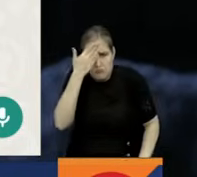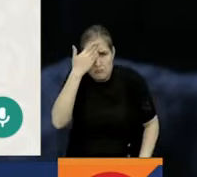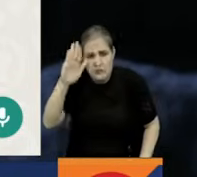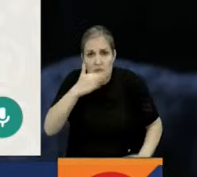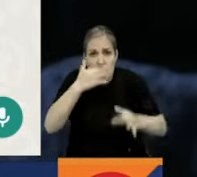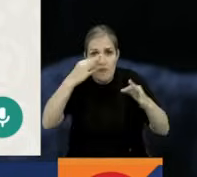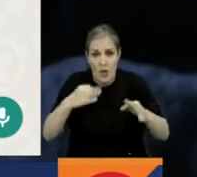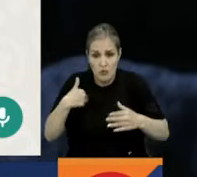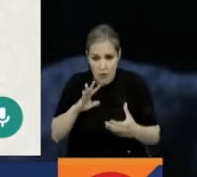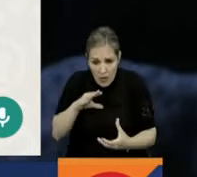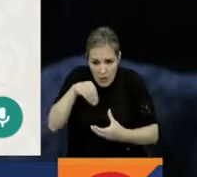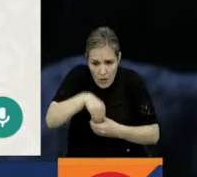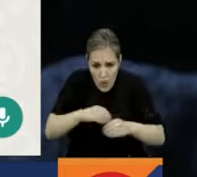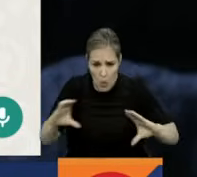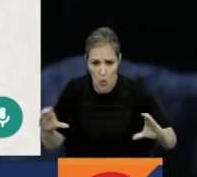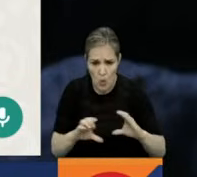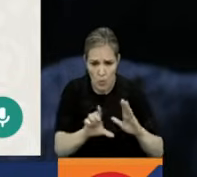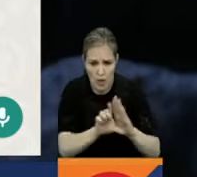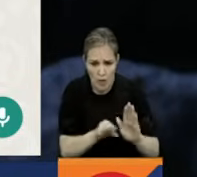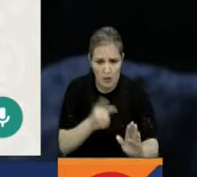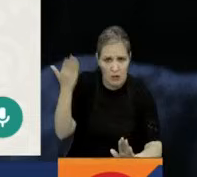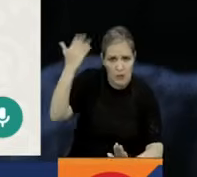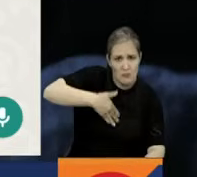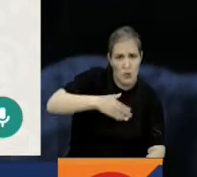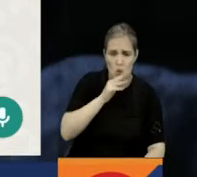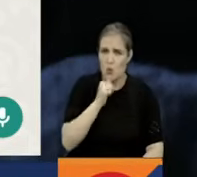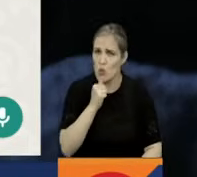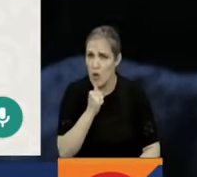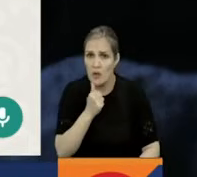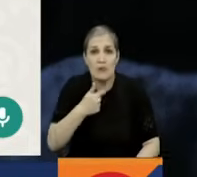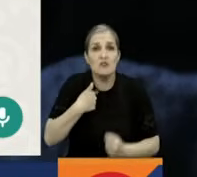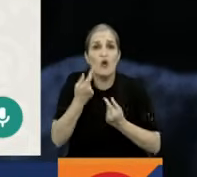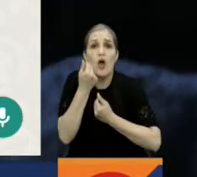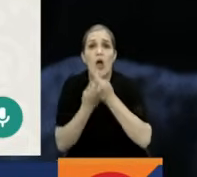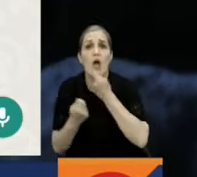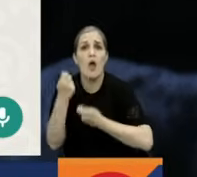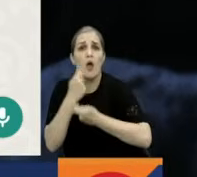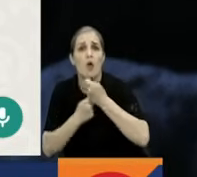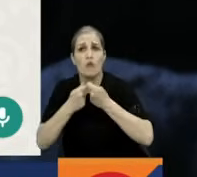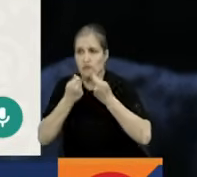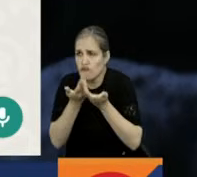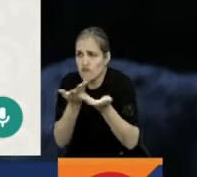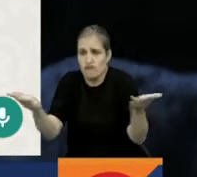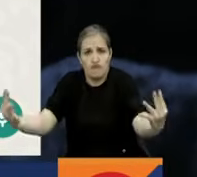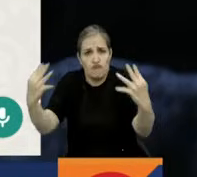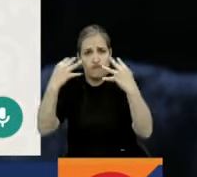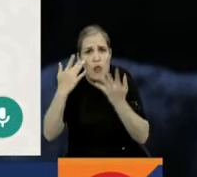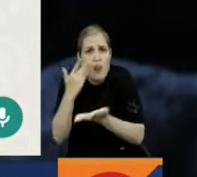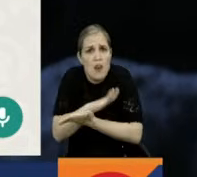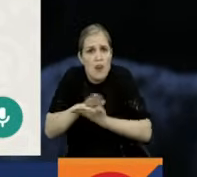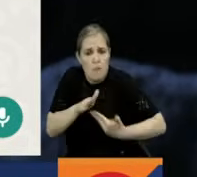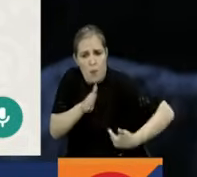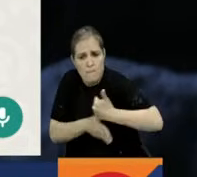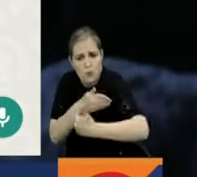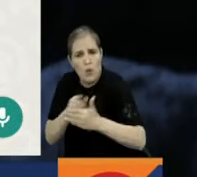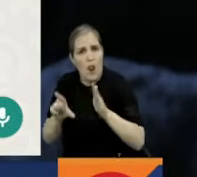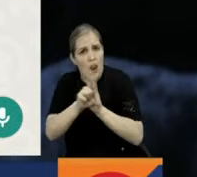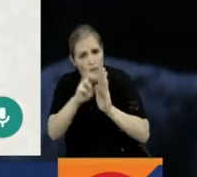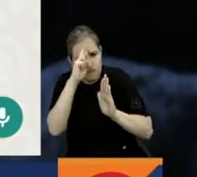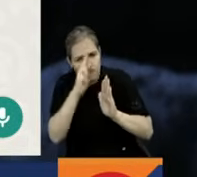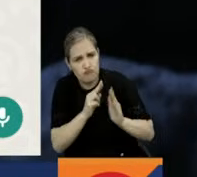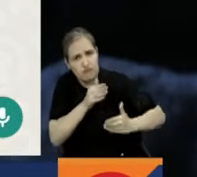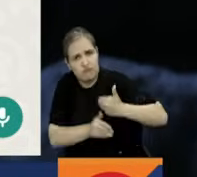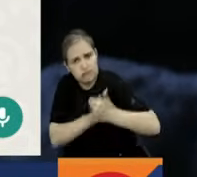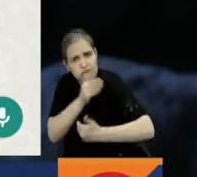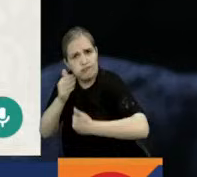de vinculación con actividades ilícitas. Mis actividades económicas son de público conocimiento, todas ellas lícitas y desarrolladas